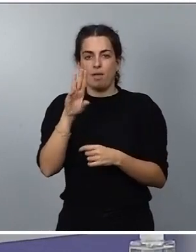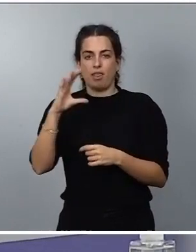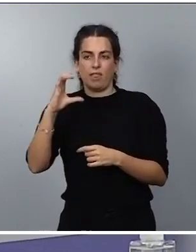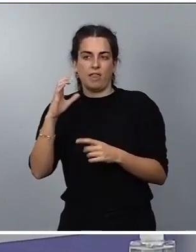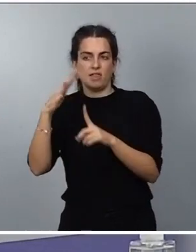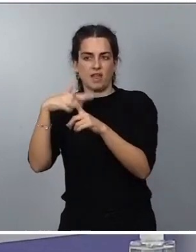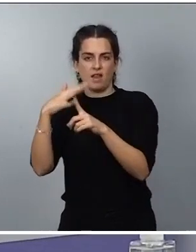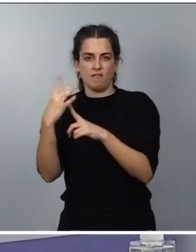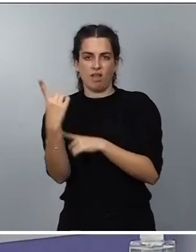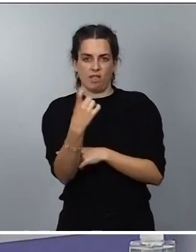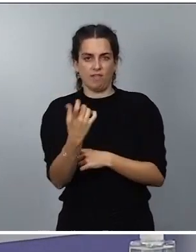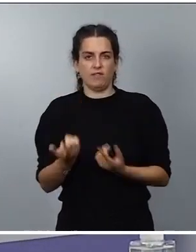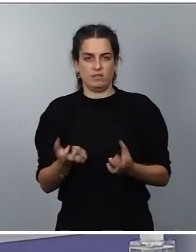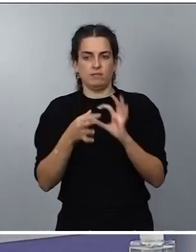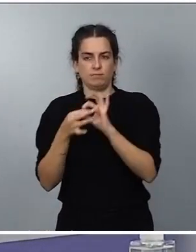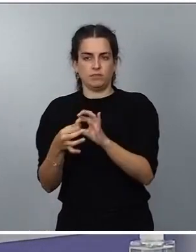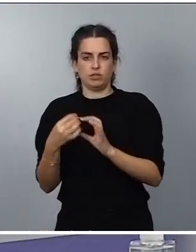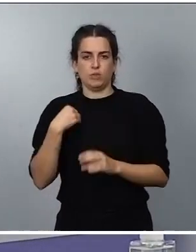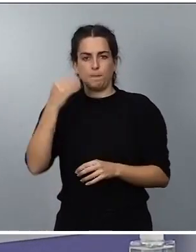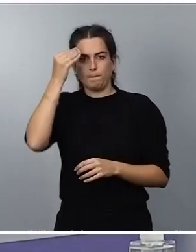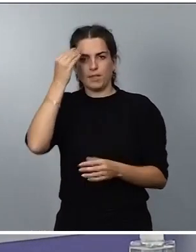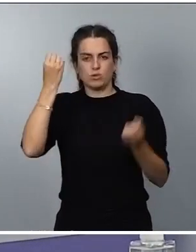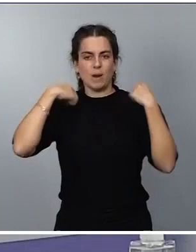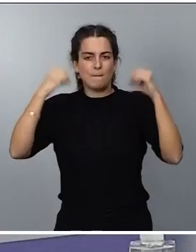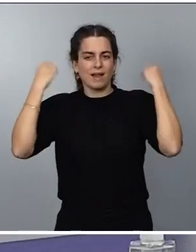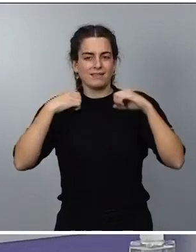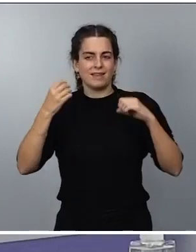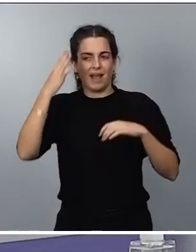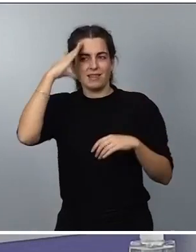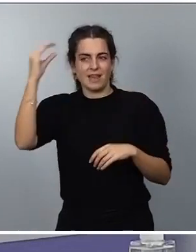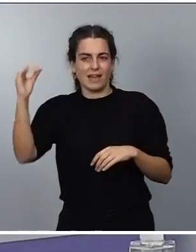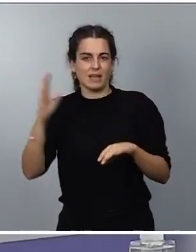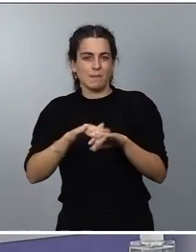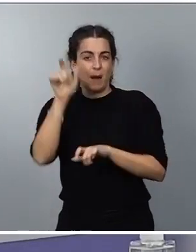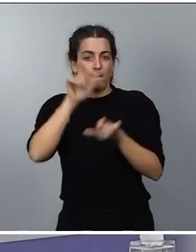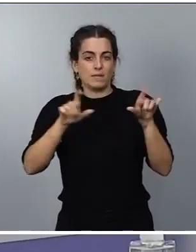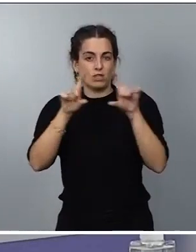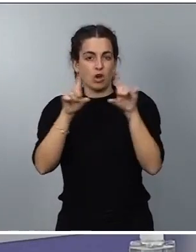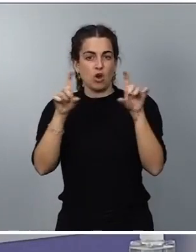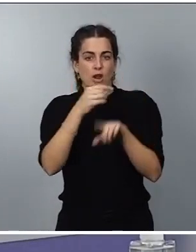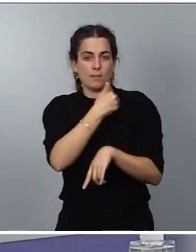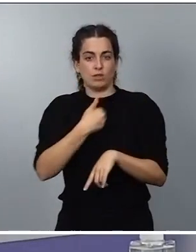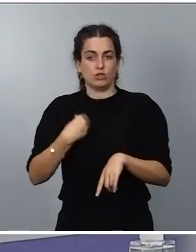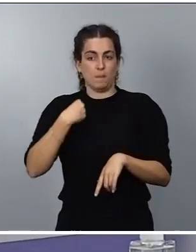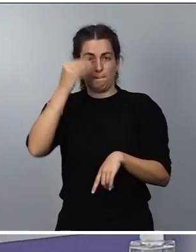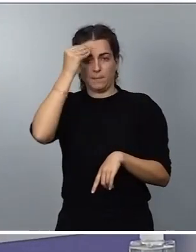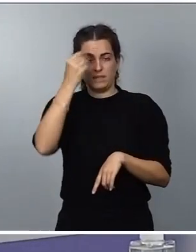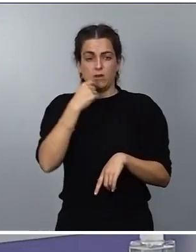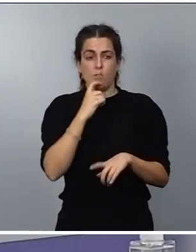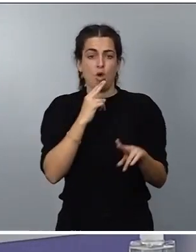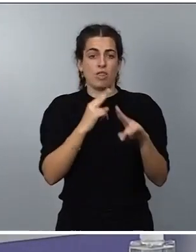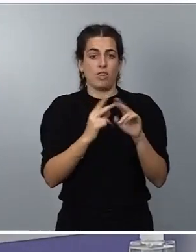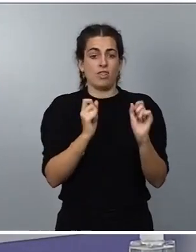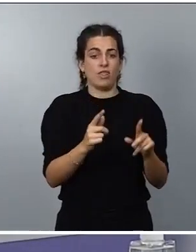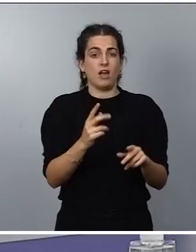No creo que sea unha práctica moi inteligente para ningún empresario llamar tontos a sus clientes, pero máis en unhas circunstancias como